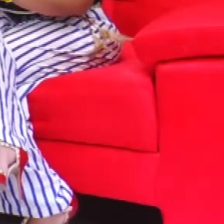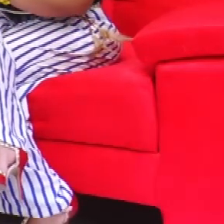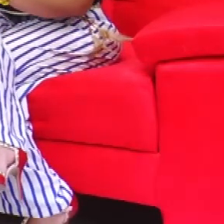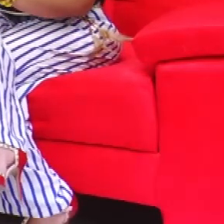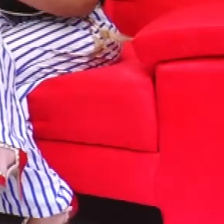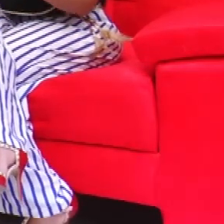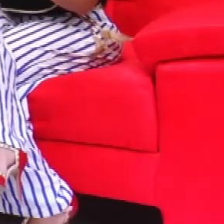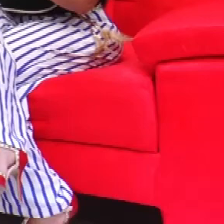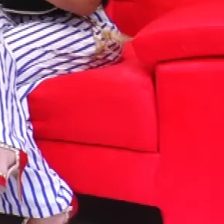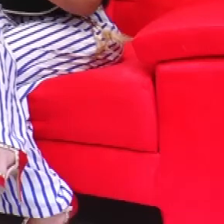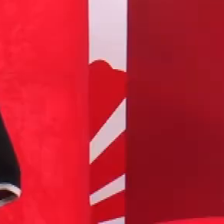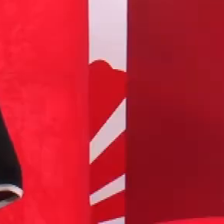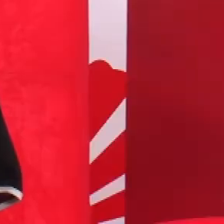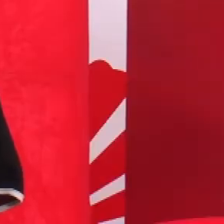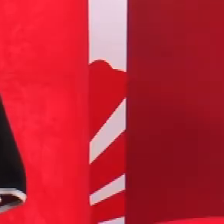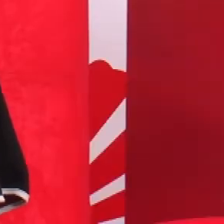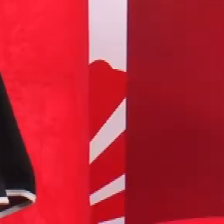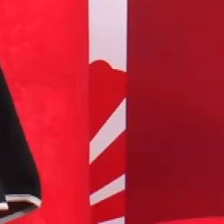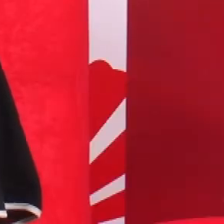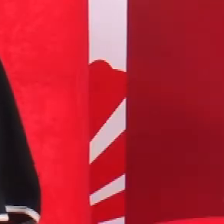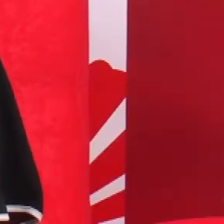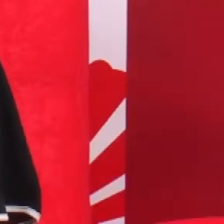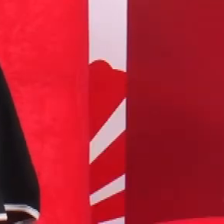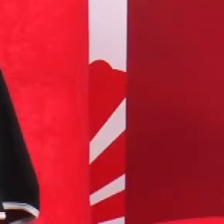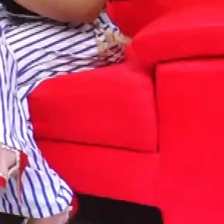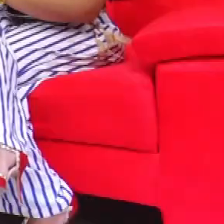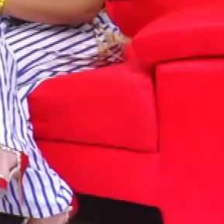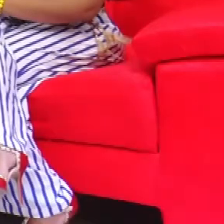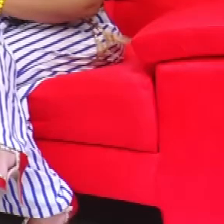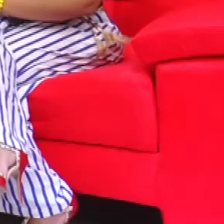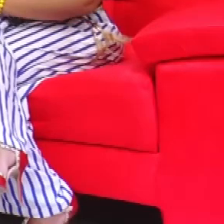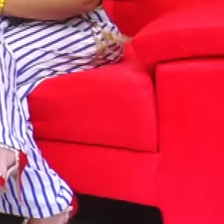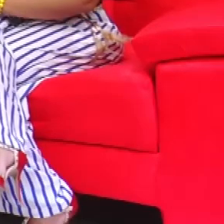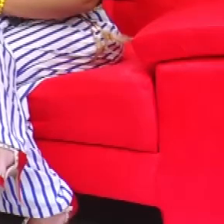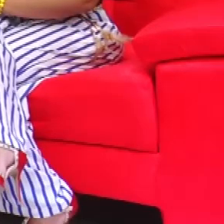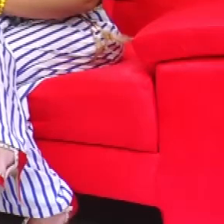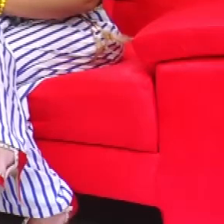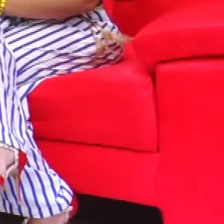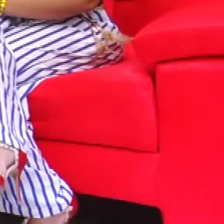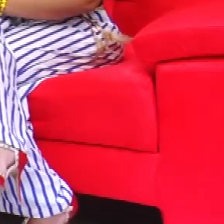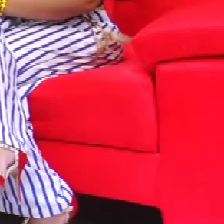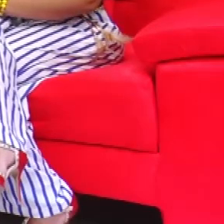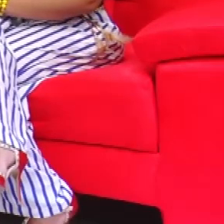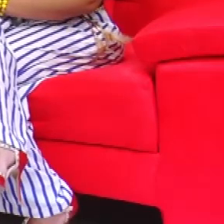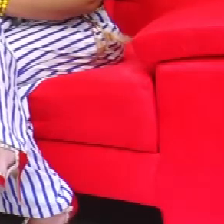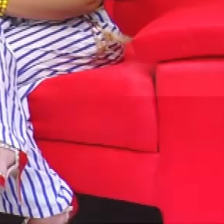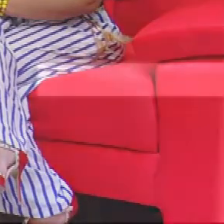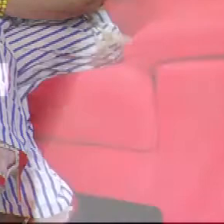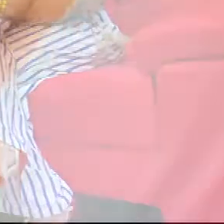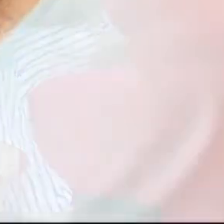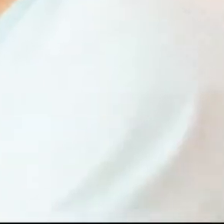acabó el tiempo, así que a nuestros televidentes, chao. Gracias. Bye, bye, bye.